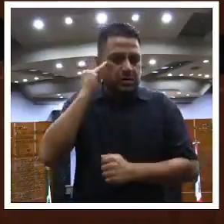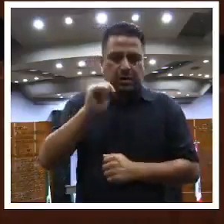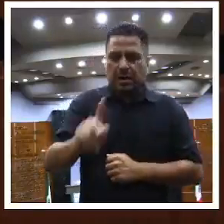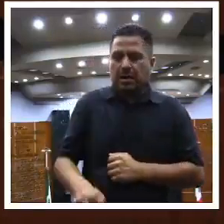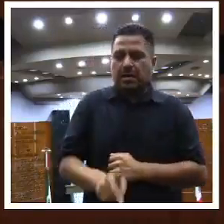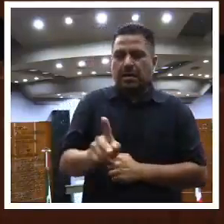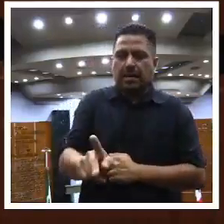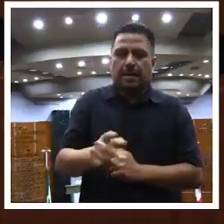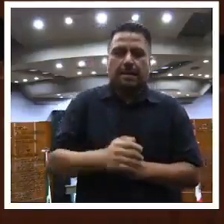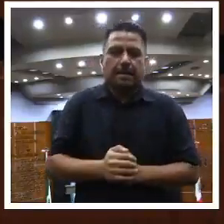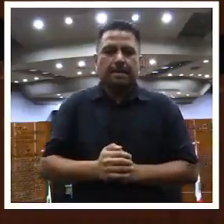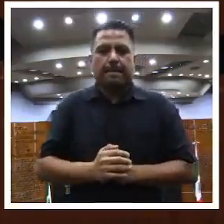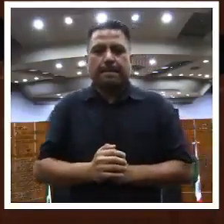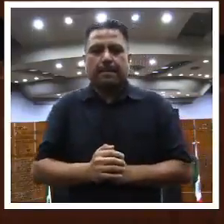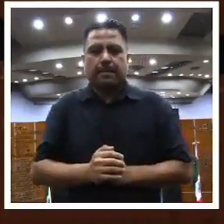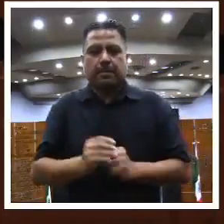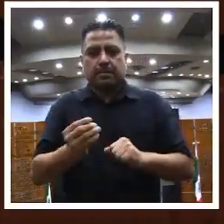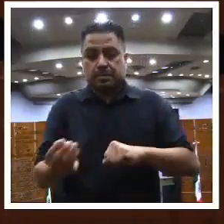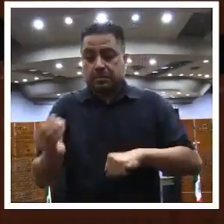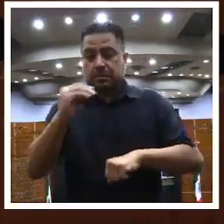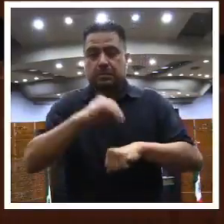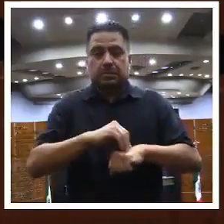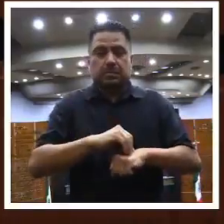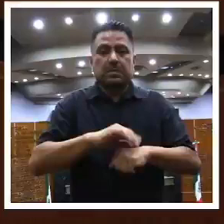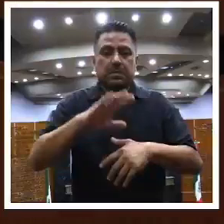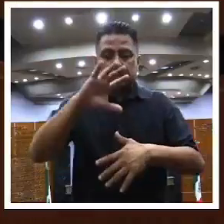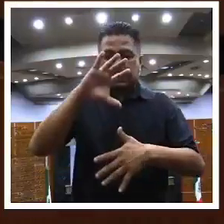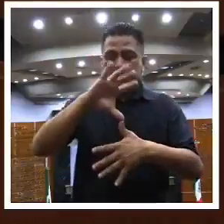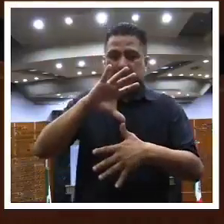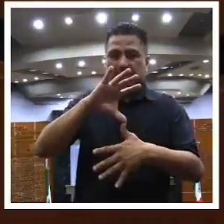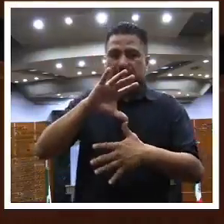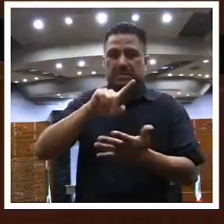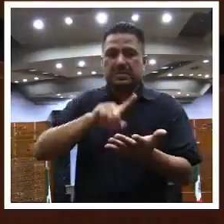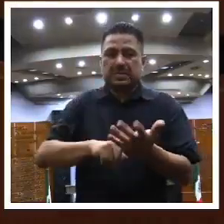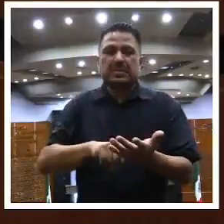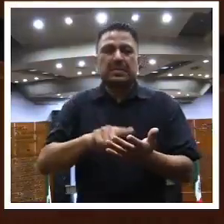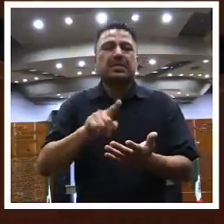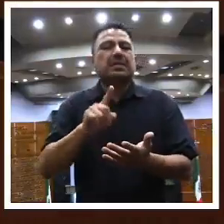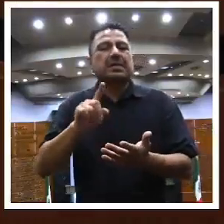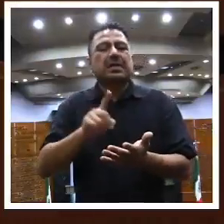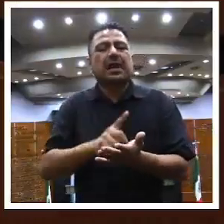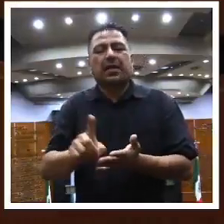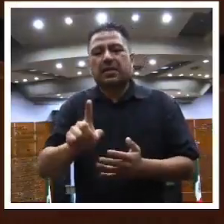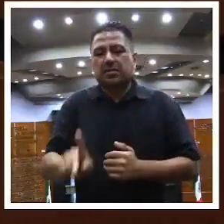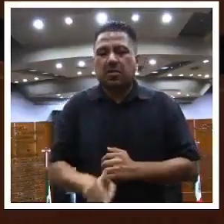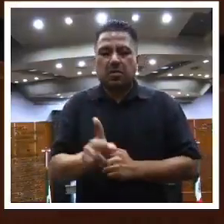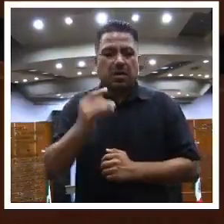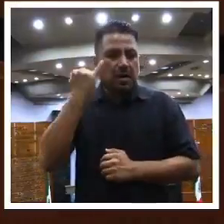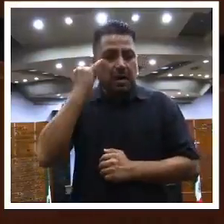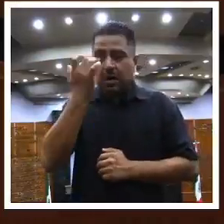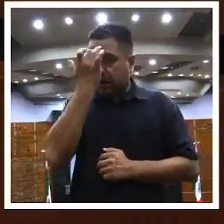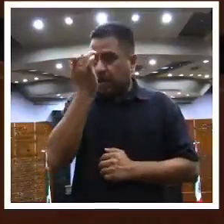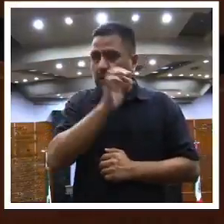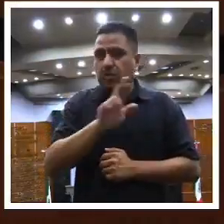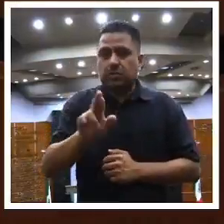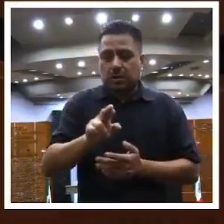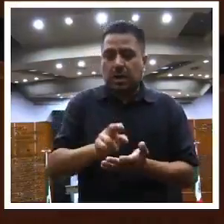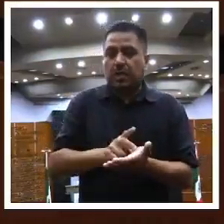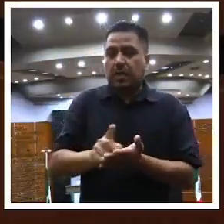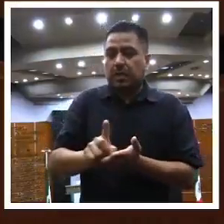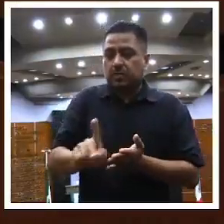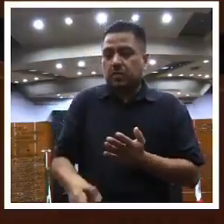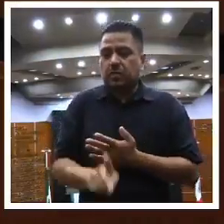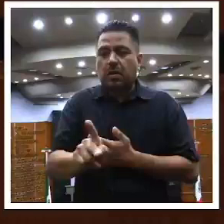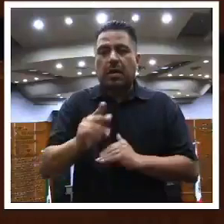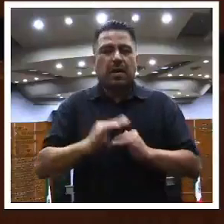indígenas. La Declaración Americana sobre los Derechos de los Pueblos Indígenas reconoce los derechos de los pueblos como un